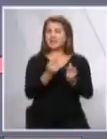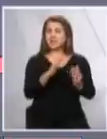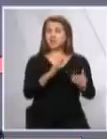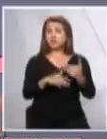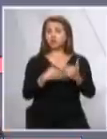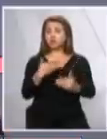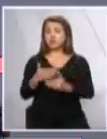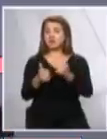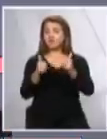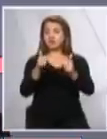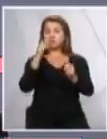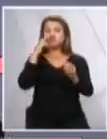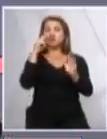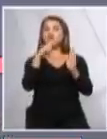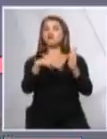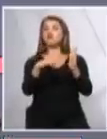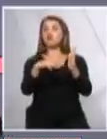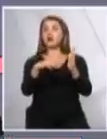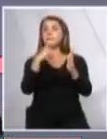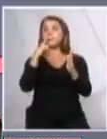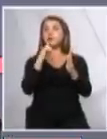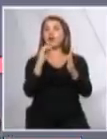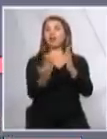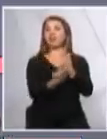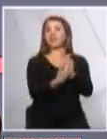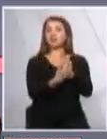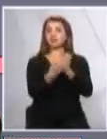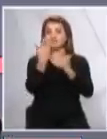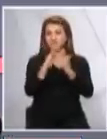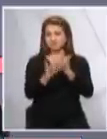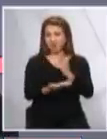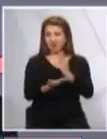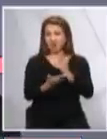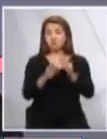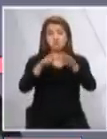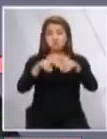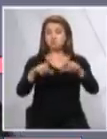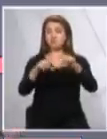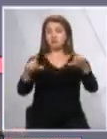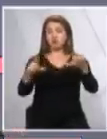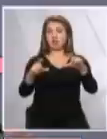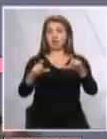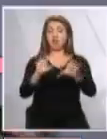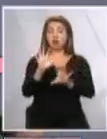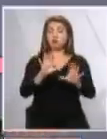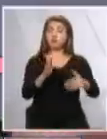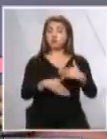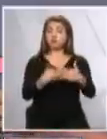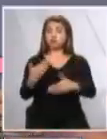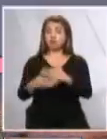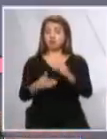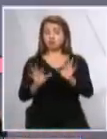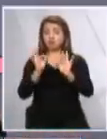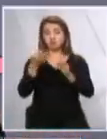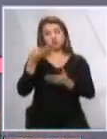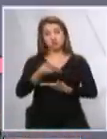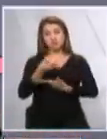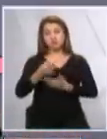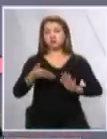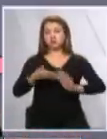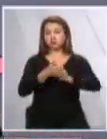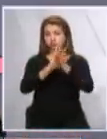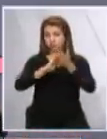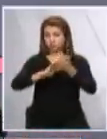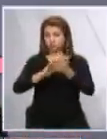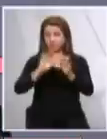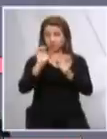bien, no obstante esta pequeña yayita. Yo creo que con esto de las boletas pasa algo parecido. Las cosas funcionaban razonablemente, cuando, claro, con todas las simetrías